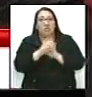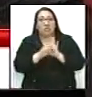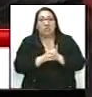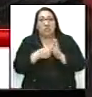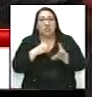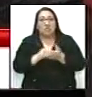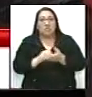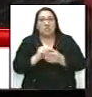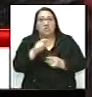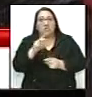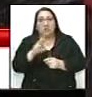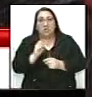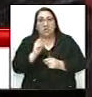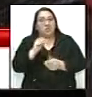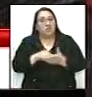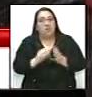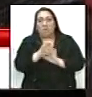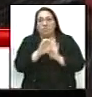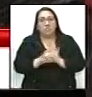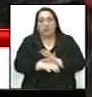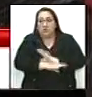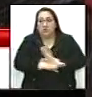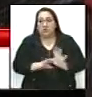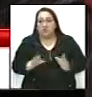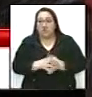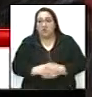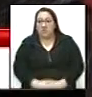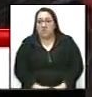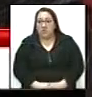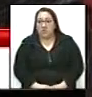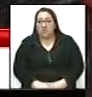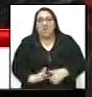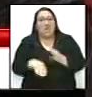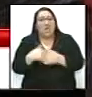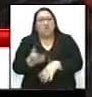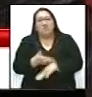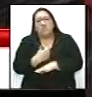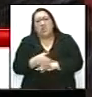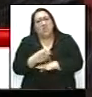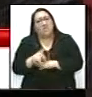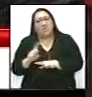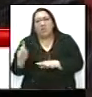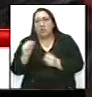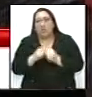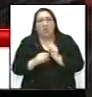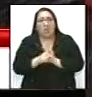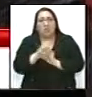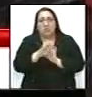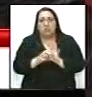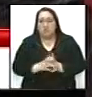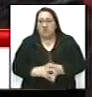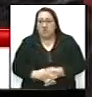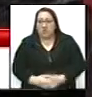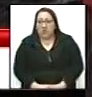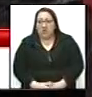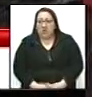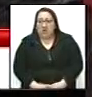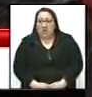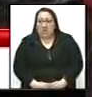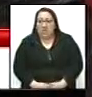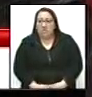debe establecerse. Son 130, que sea en la Constitución y se fije el número. El resto que vaya en desarrollo, en ley de desarrollo constitucional, ¿no?